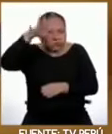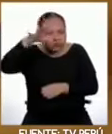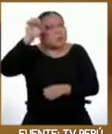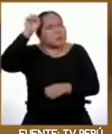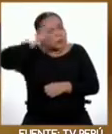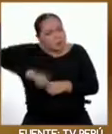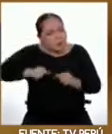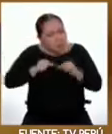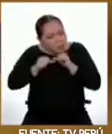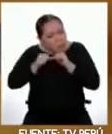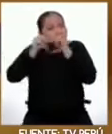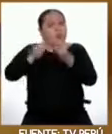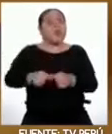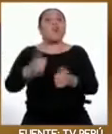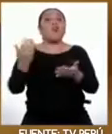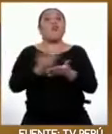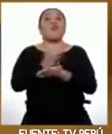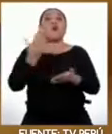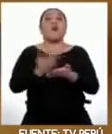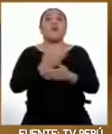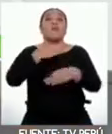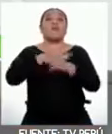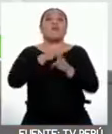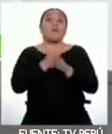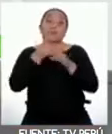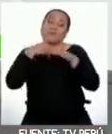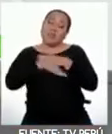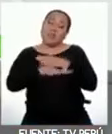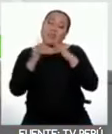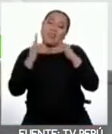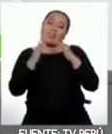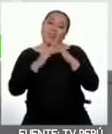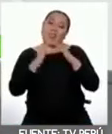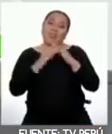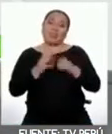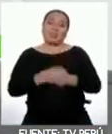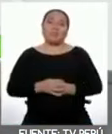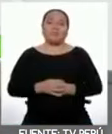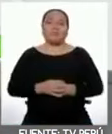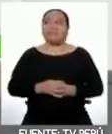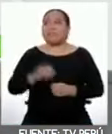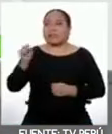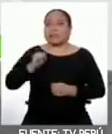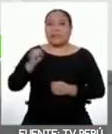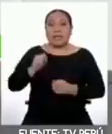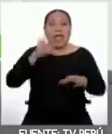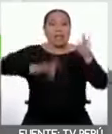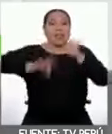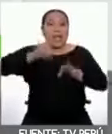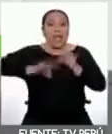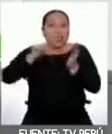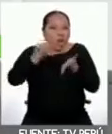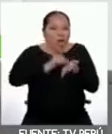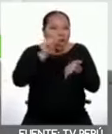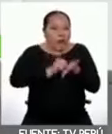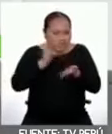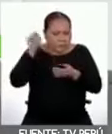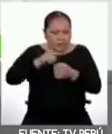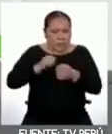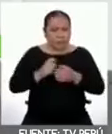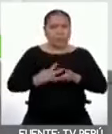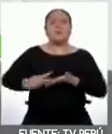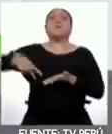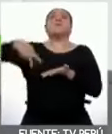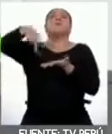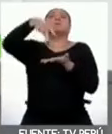adelante con estas nuevas condiciones de cuarentena. Por supuesto, el teatro y las artes saldrán renovados de estos momentos